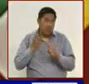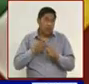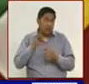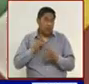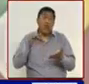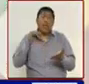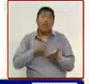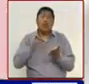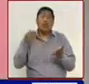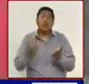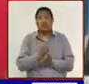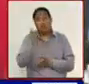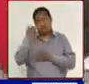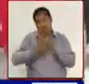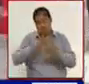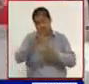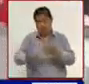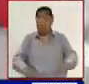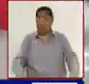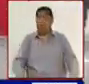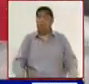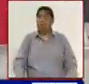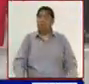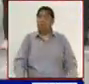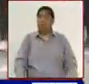de nueva creación.